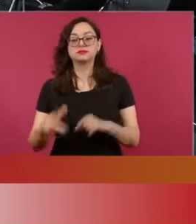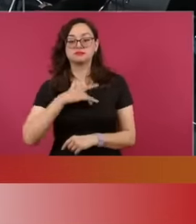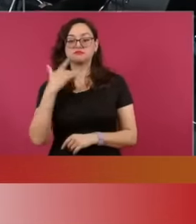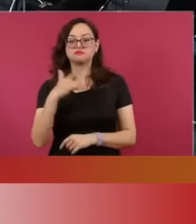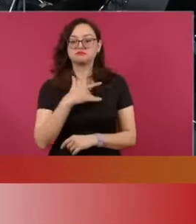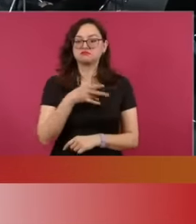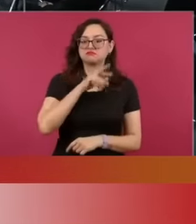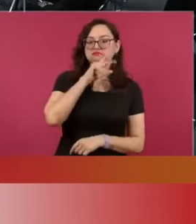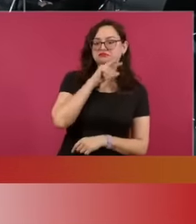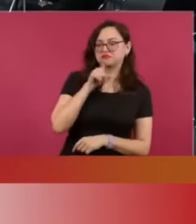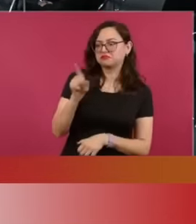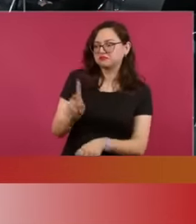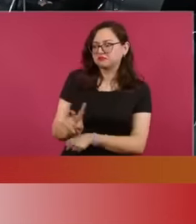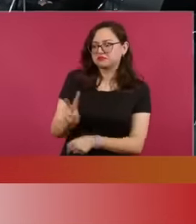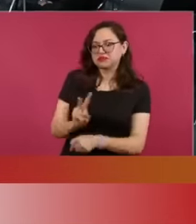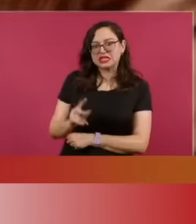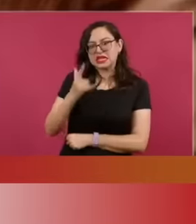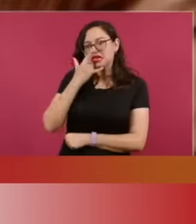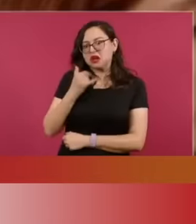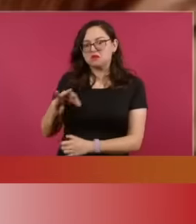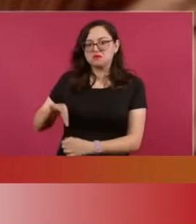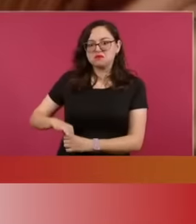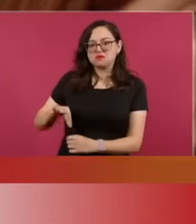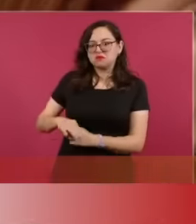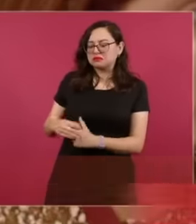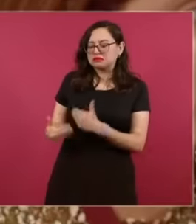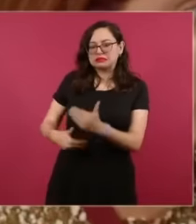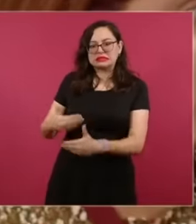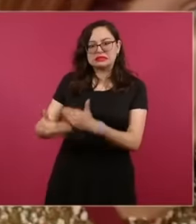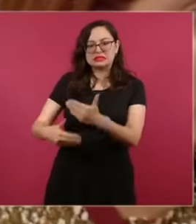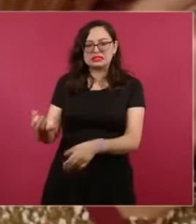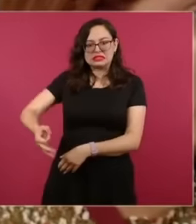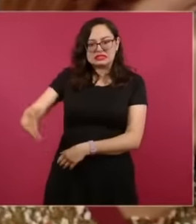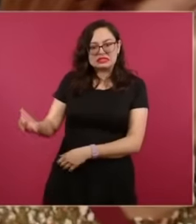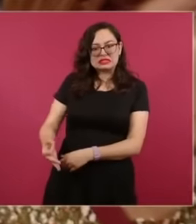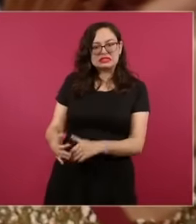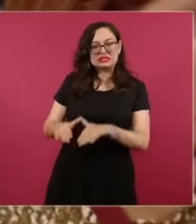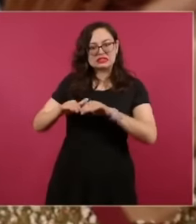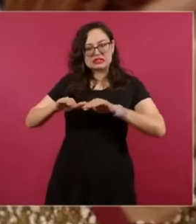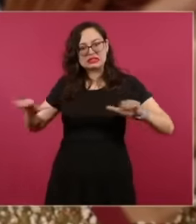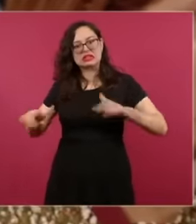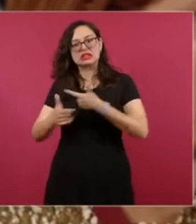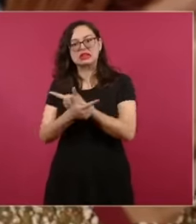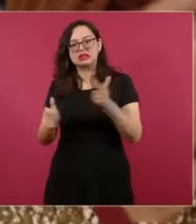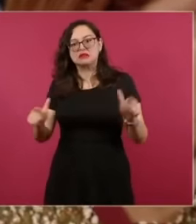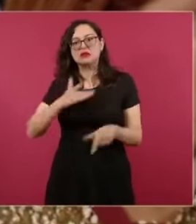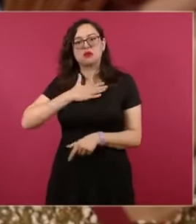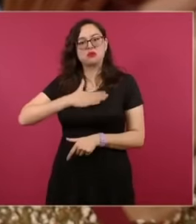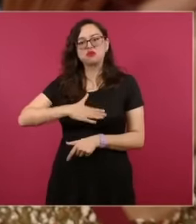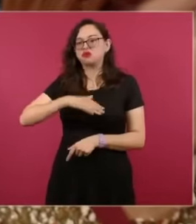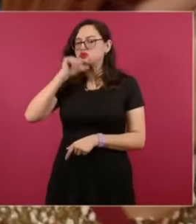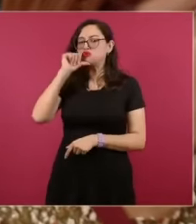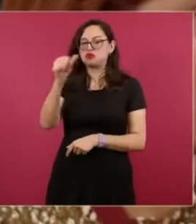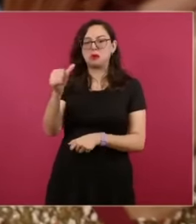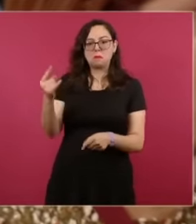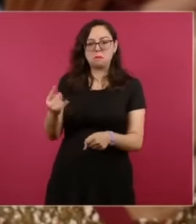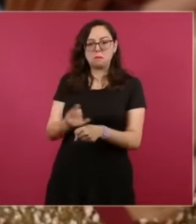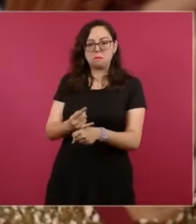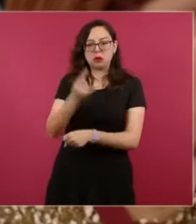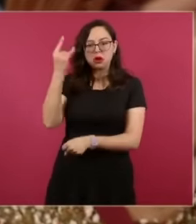¿siente preocupación de que este proceso no pueda ser realmente democrático, libre y justo como se esperaría en